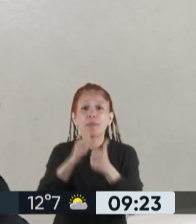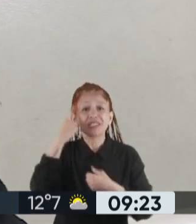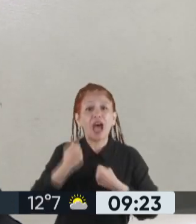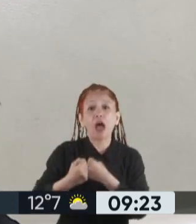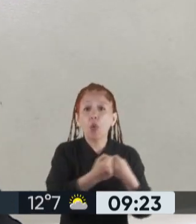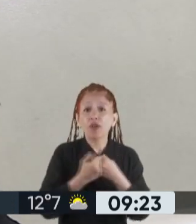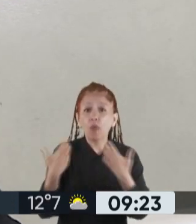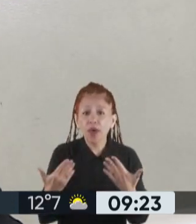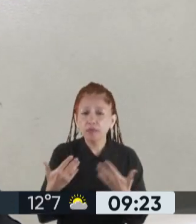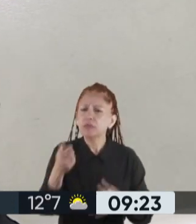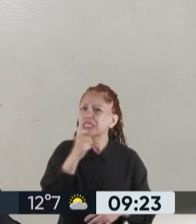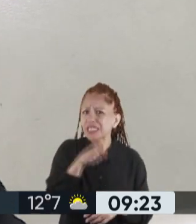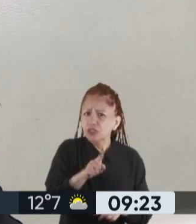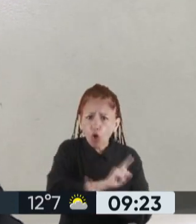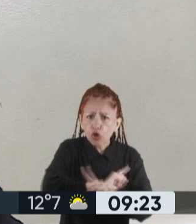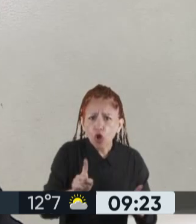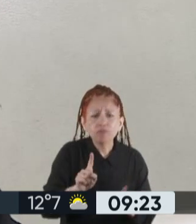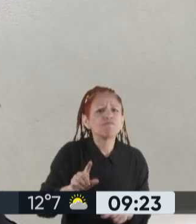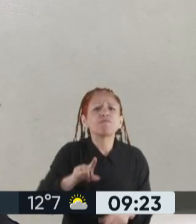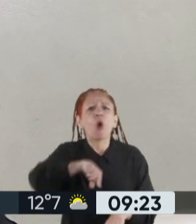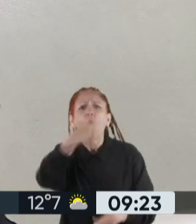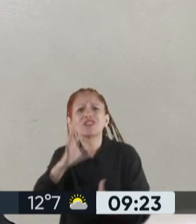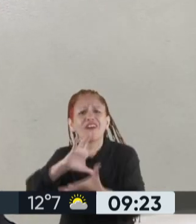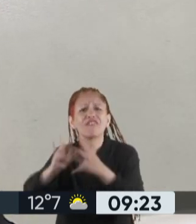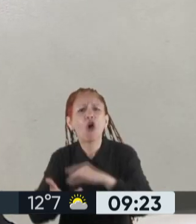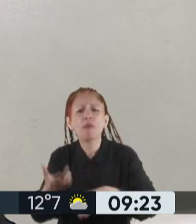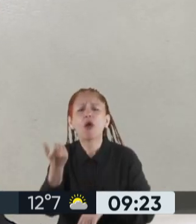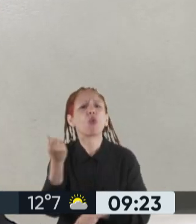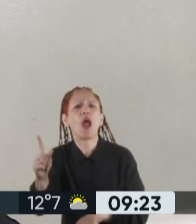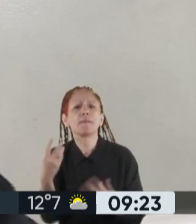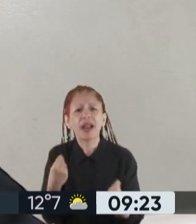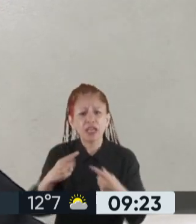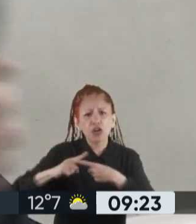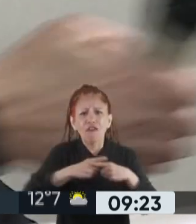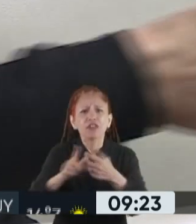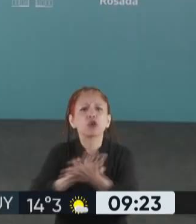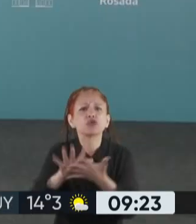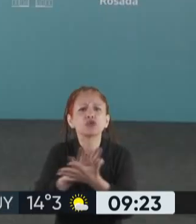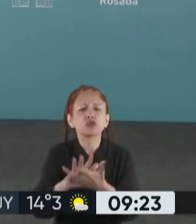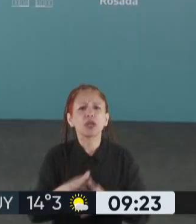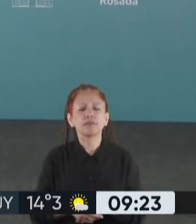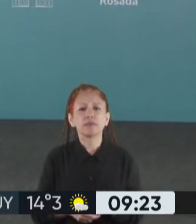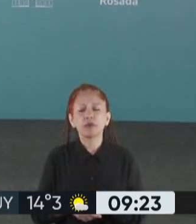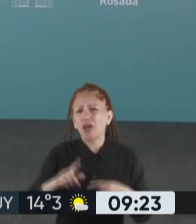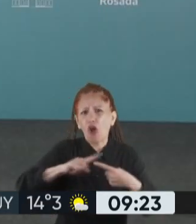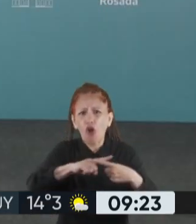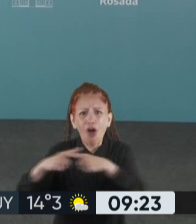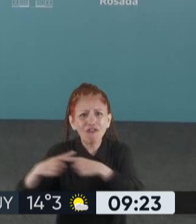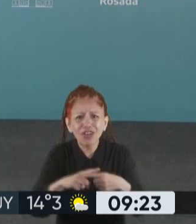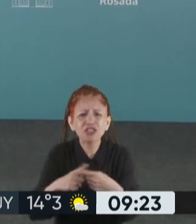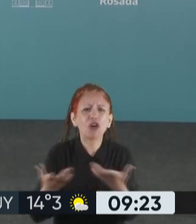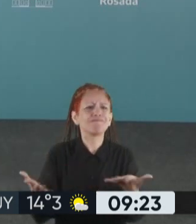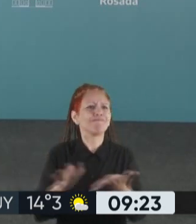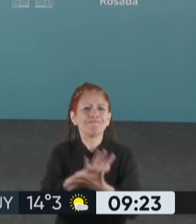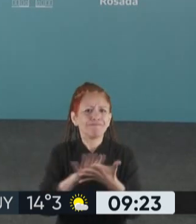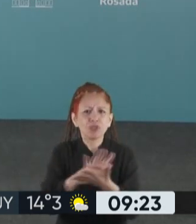bueno, ¿qué otra herramienta tiene el gobierno para destrabar la situación? El conflicto no tiene falta de